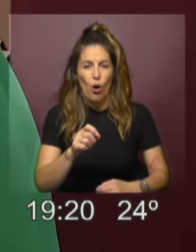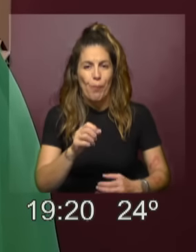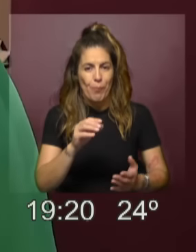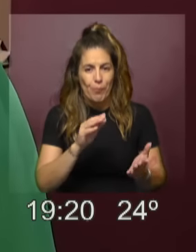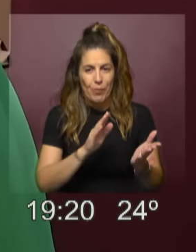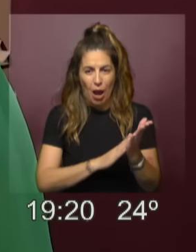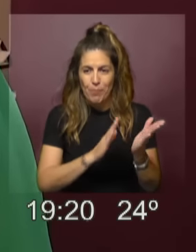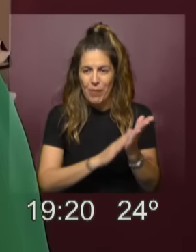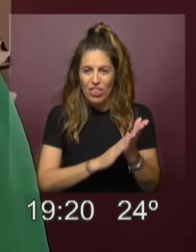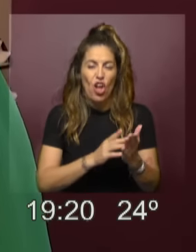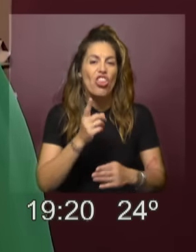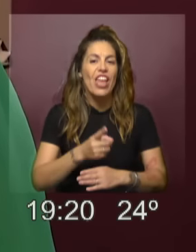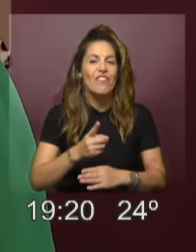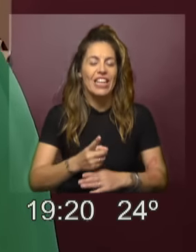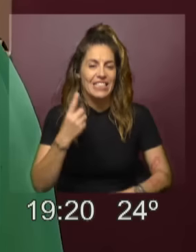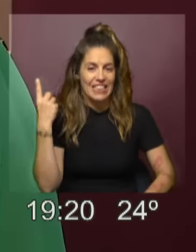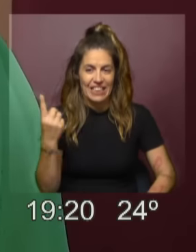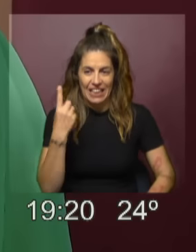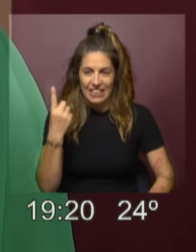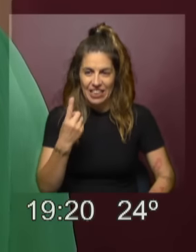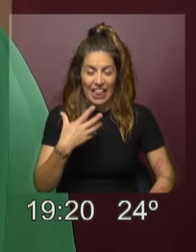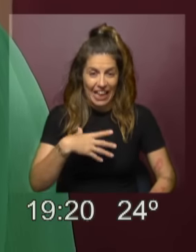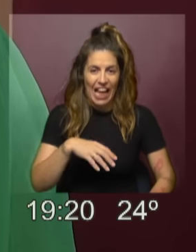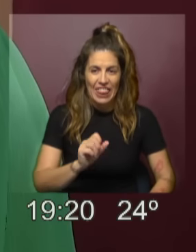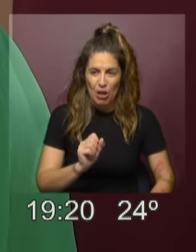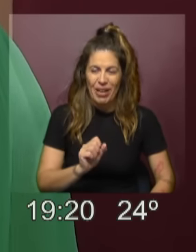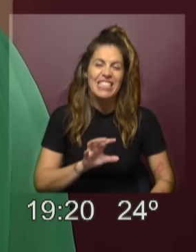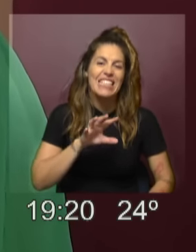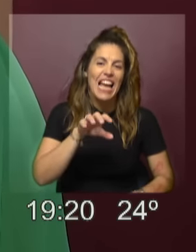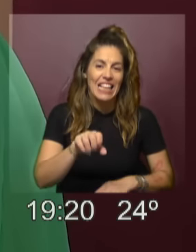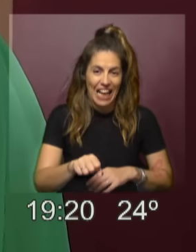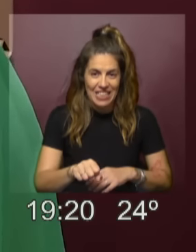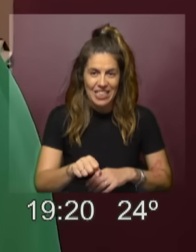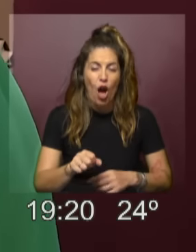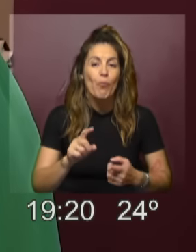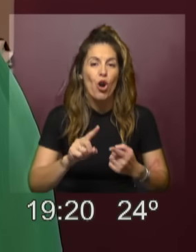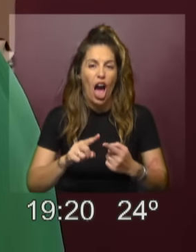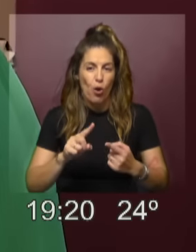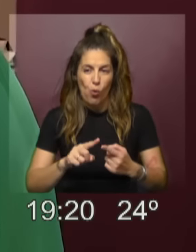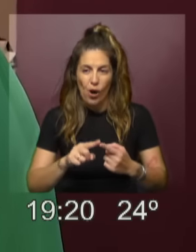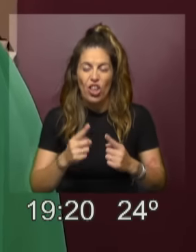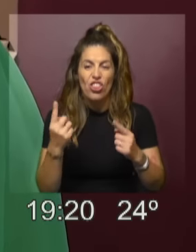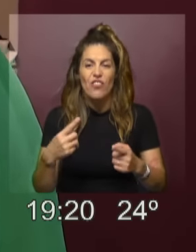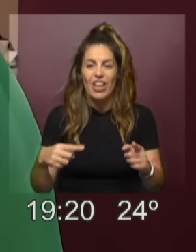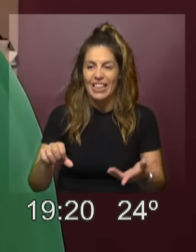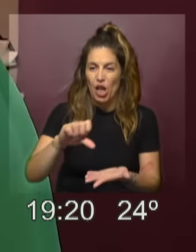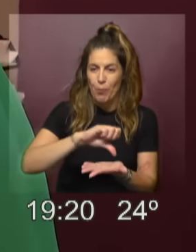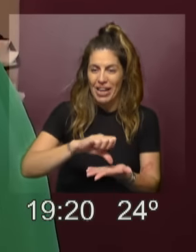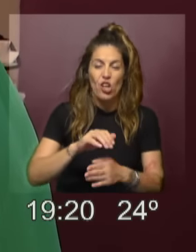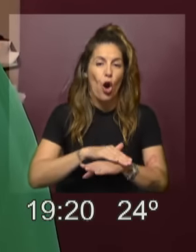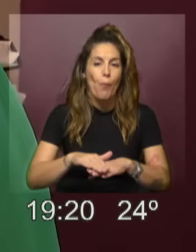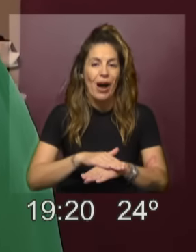plasmando deberes internacionales que además se alcanzan por consensos entre los países con base en